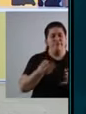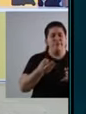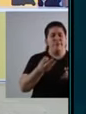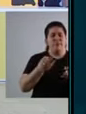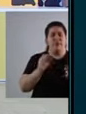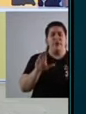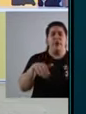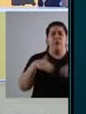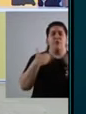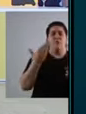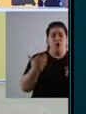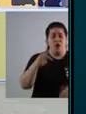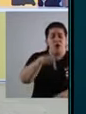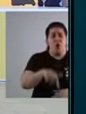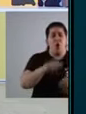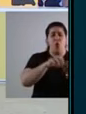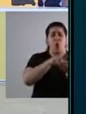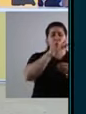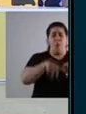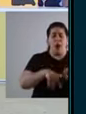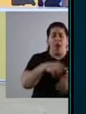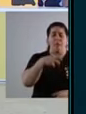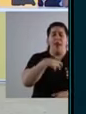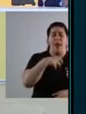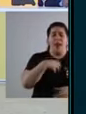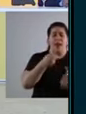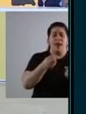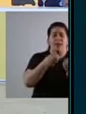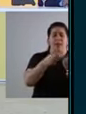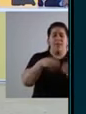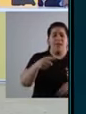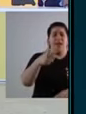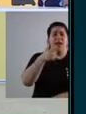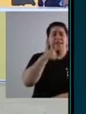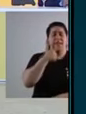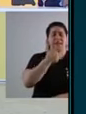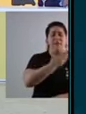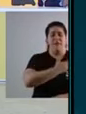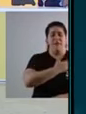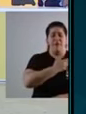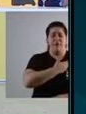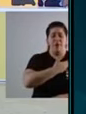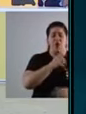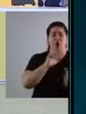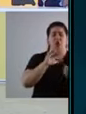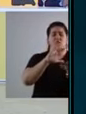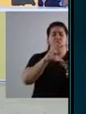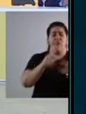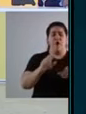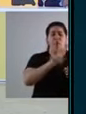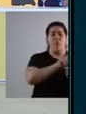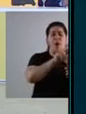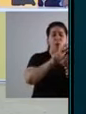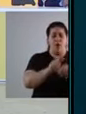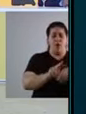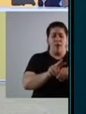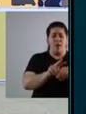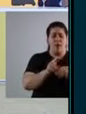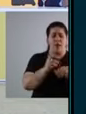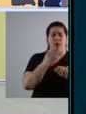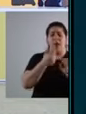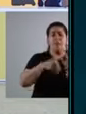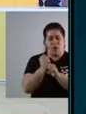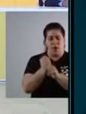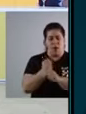Por eso es que tenemos un plan para comenzar las clases el 17 de febrero en forma cuidada y con la mayor